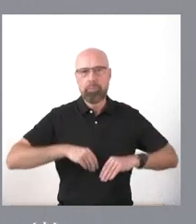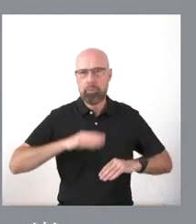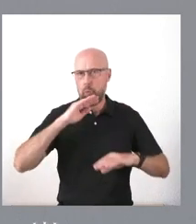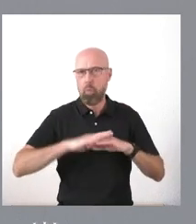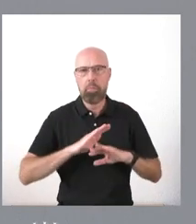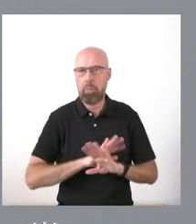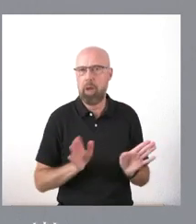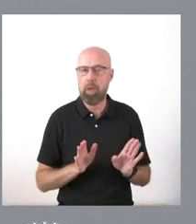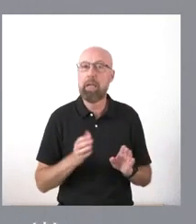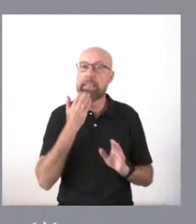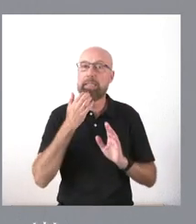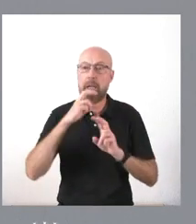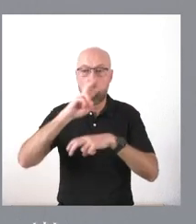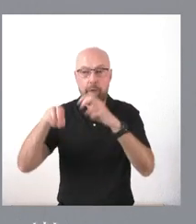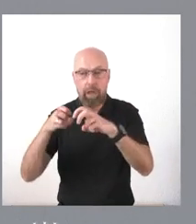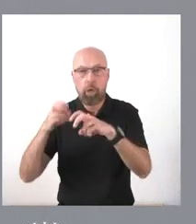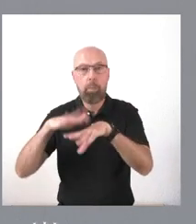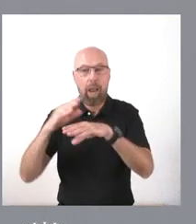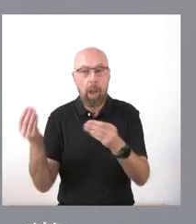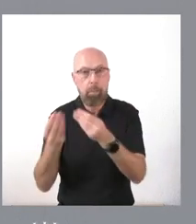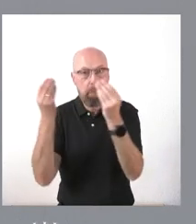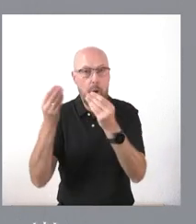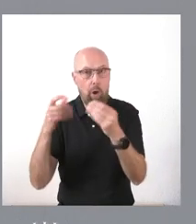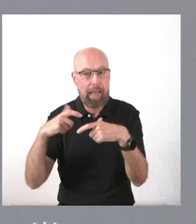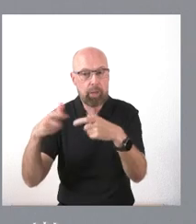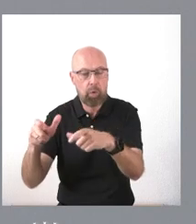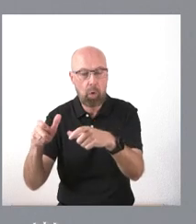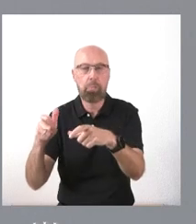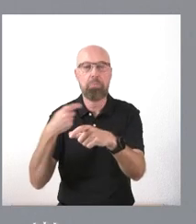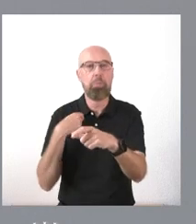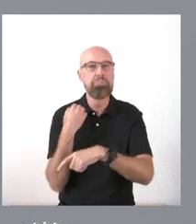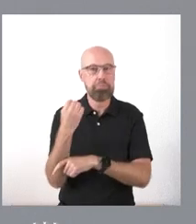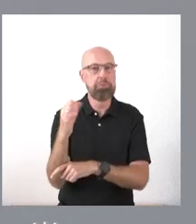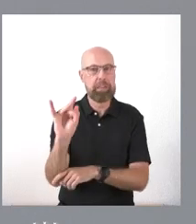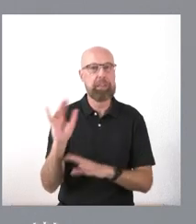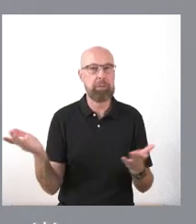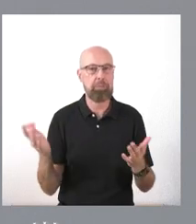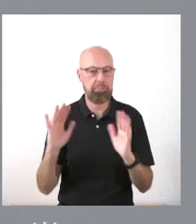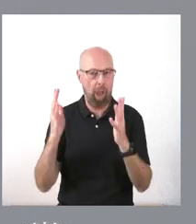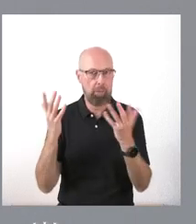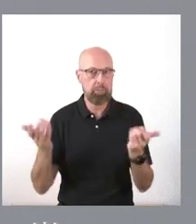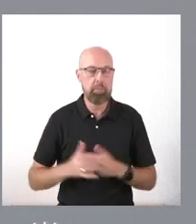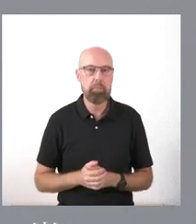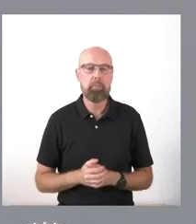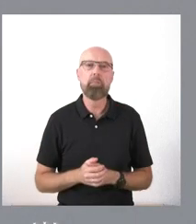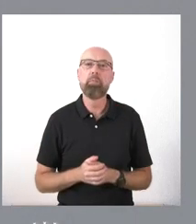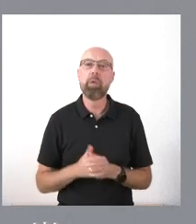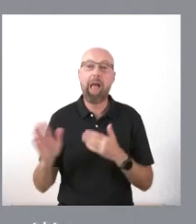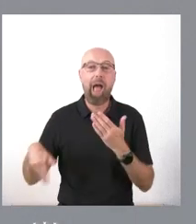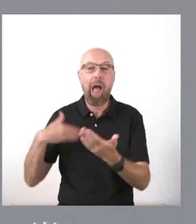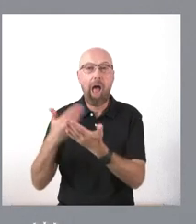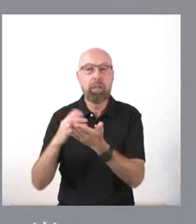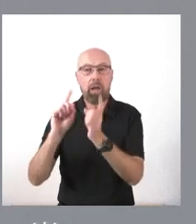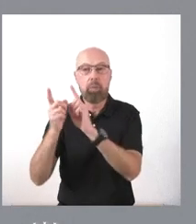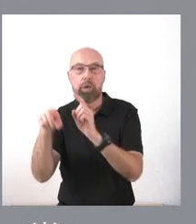del sector Pues nosotros lo que haremos es aplaudirlo que haremos Mientras tanto pues intentar dentro del margen